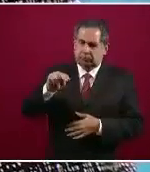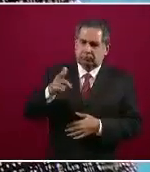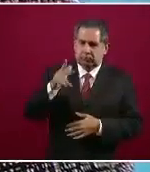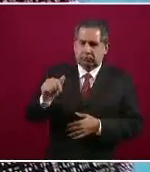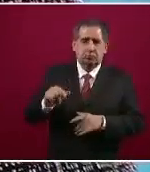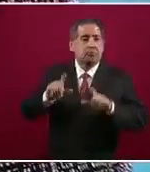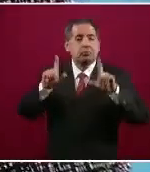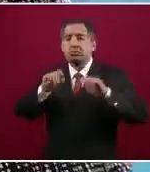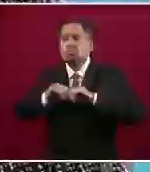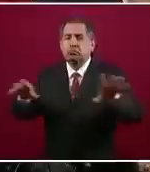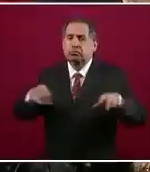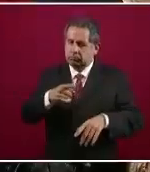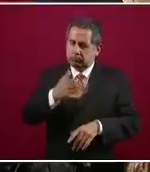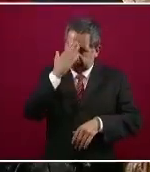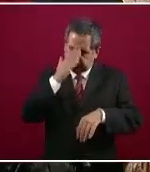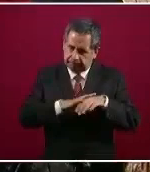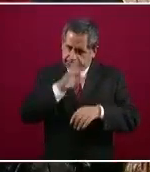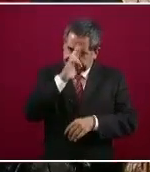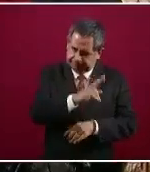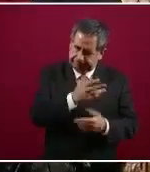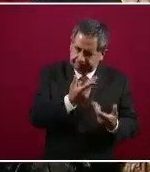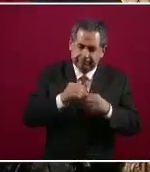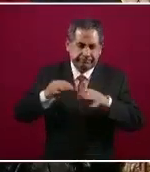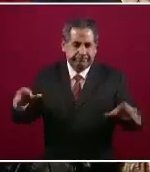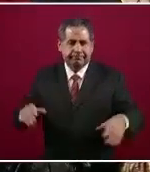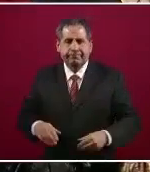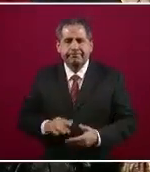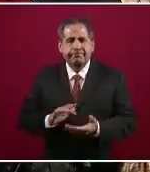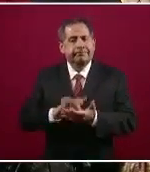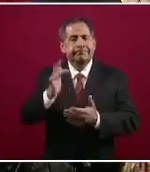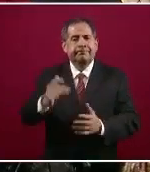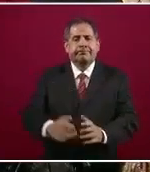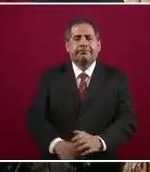emergencias. Muchas gracias.